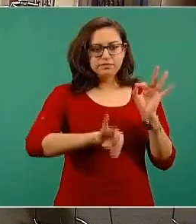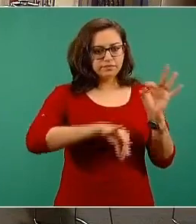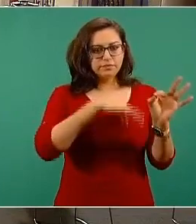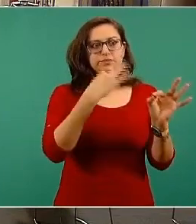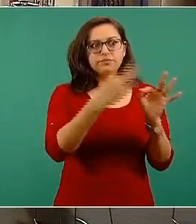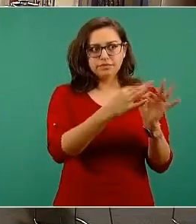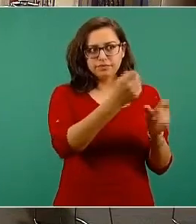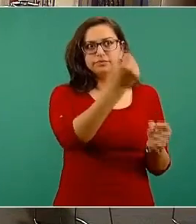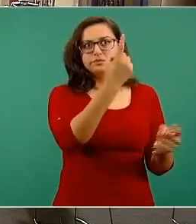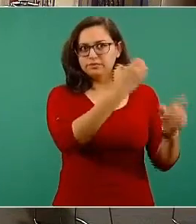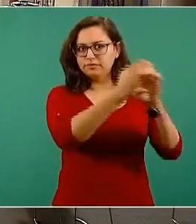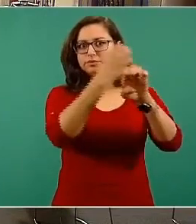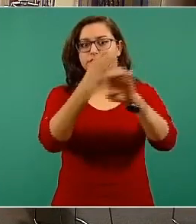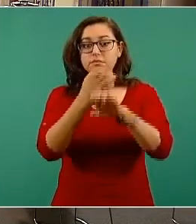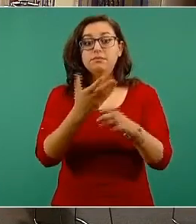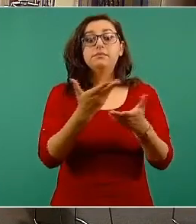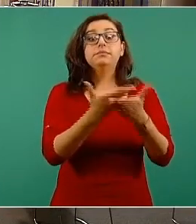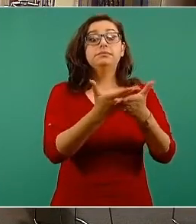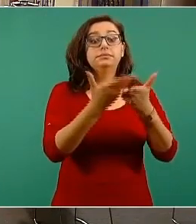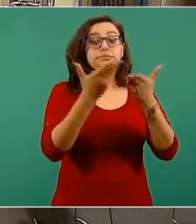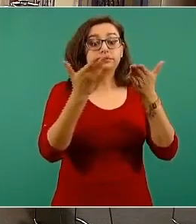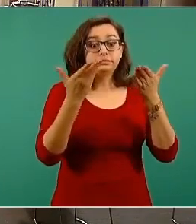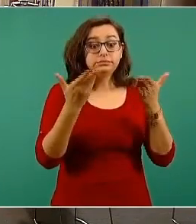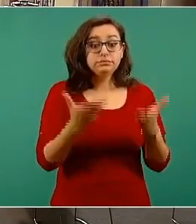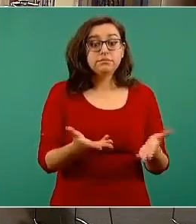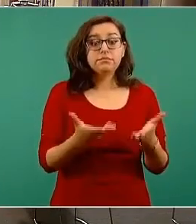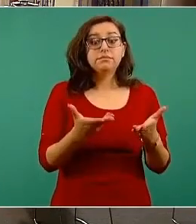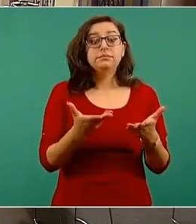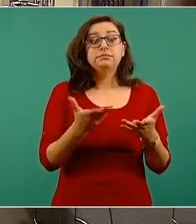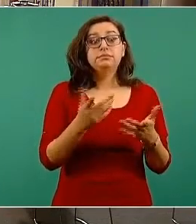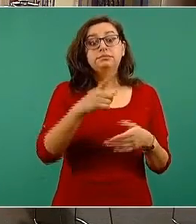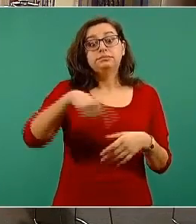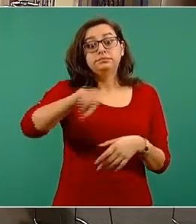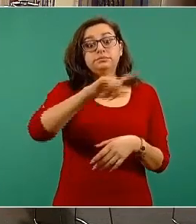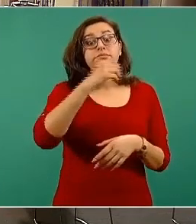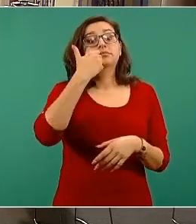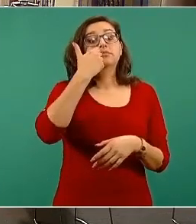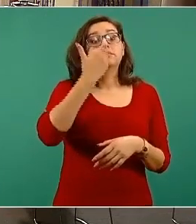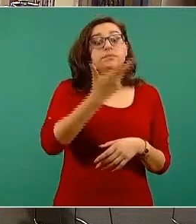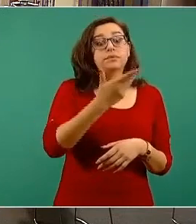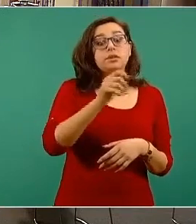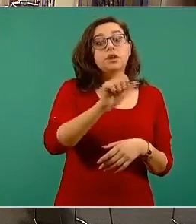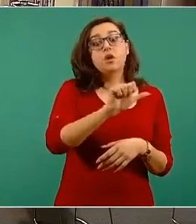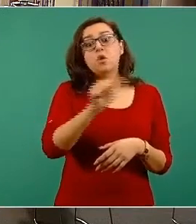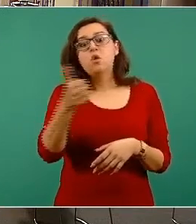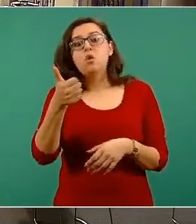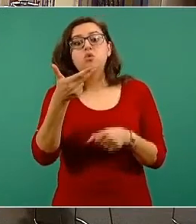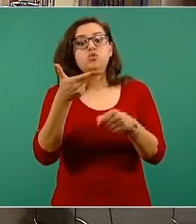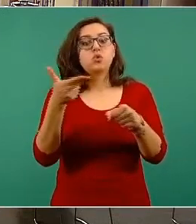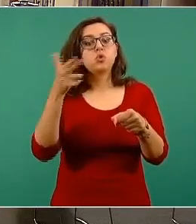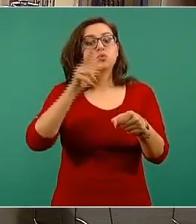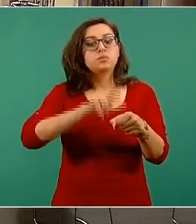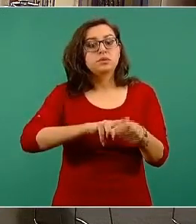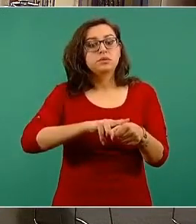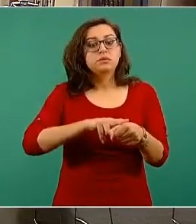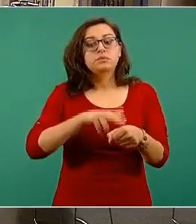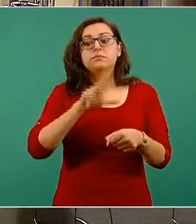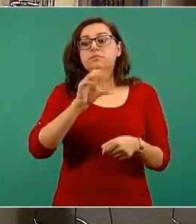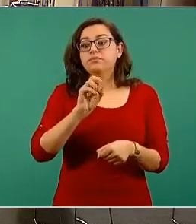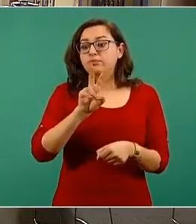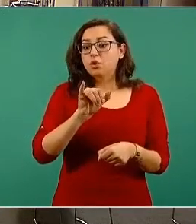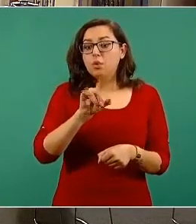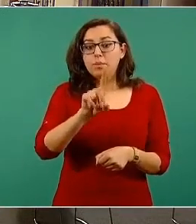y que podían entonces ahora seguir identificando al personal en unidades de atención COVID que no